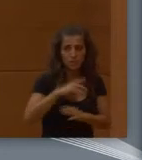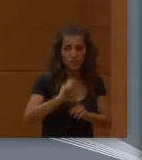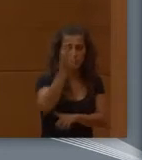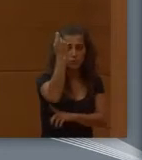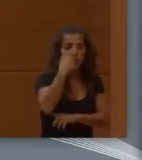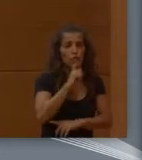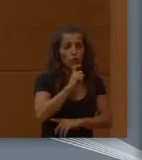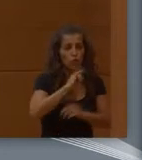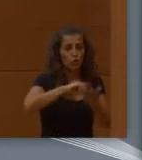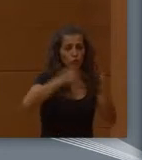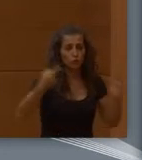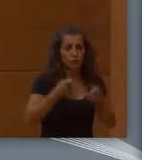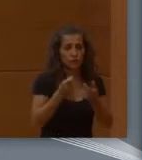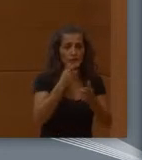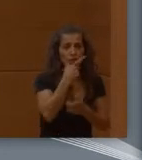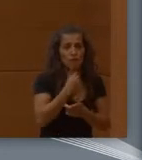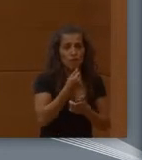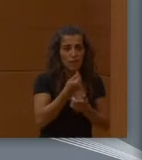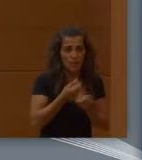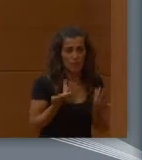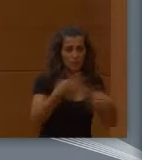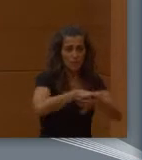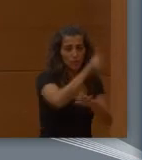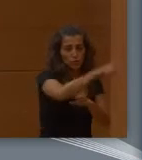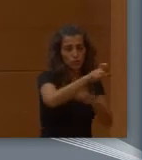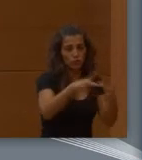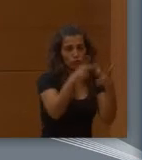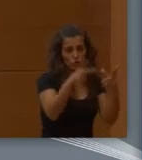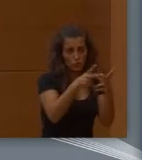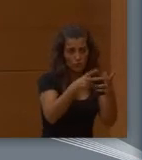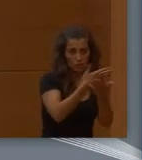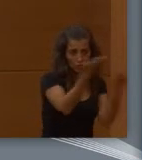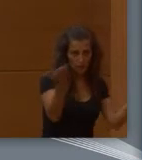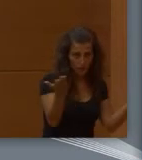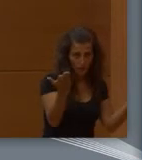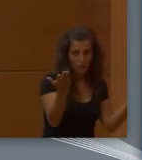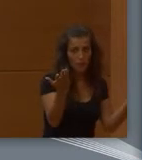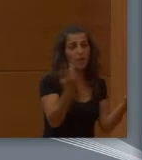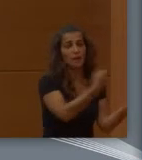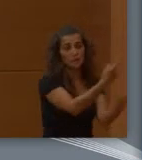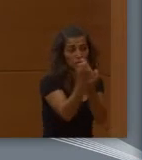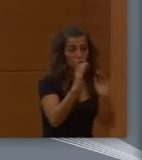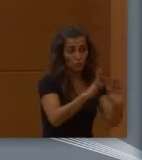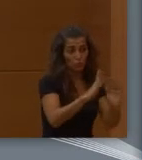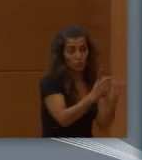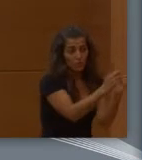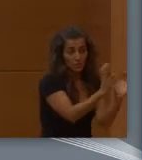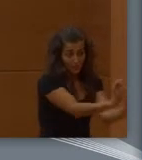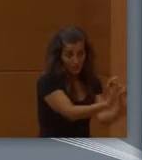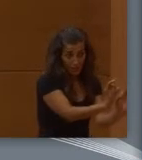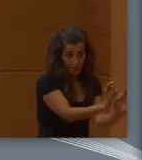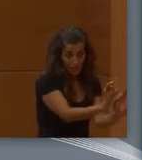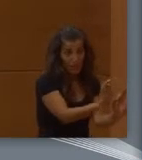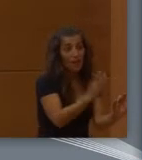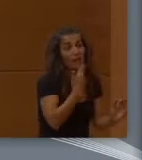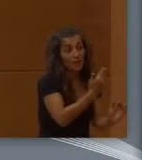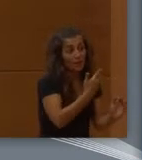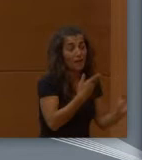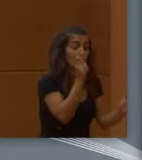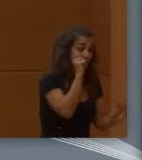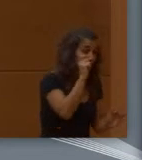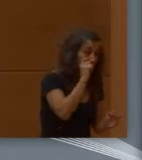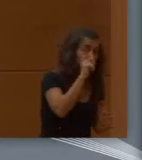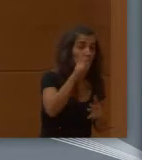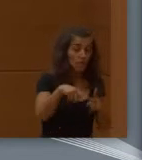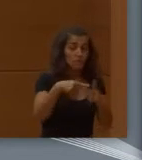son facilitadoras tanto de la integración social de personas con necesidades especiales por medio del turismo, inserción laboral de personas